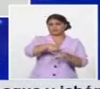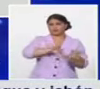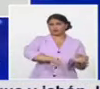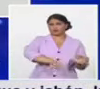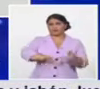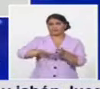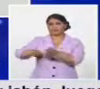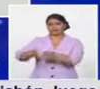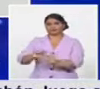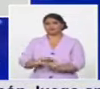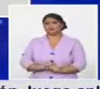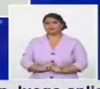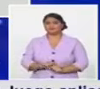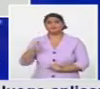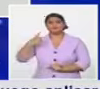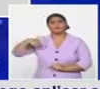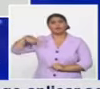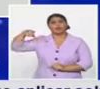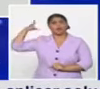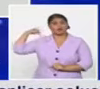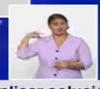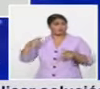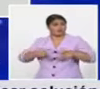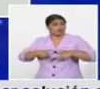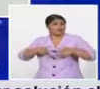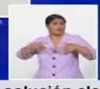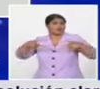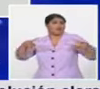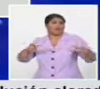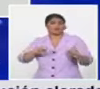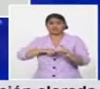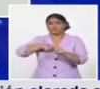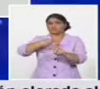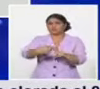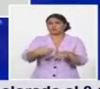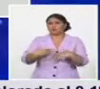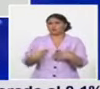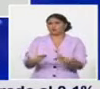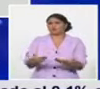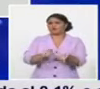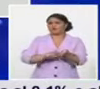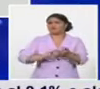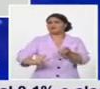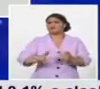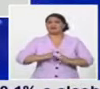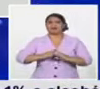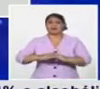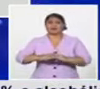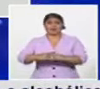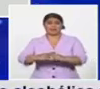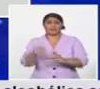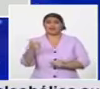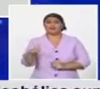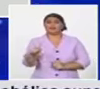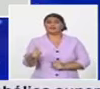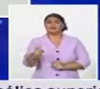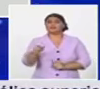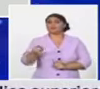mayor ayer en la provincia de Granma, que el 10,2% de todas las muestras